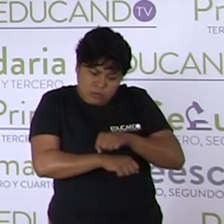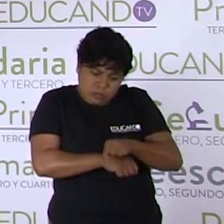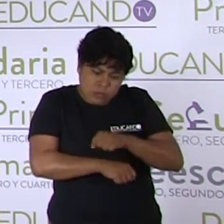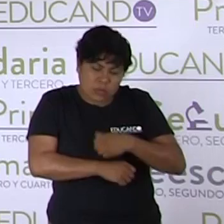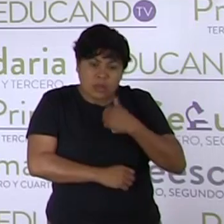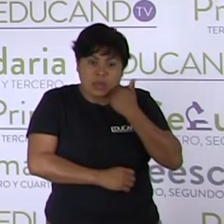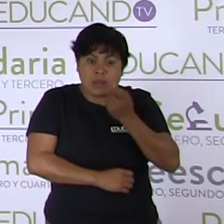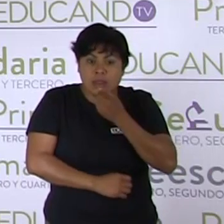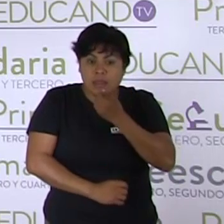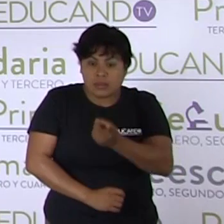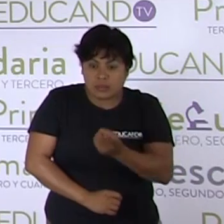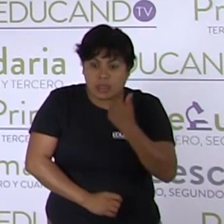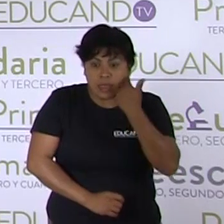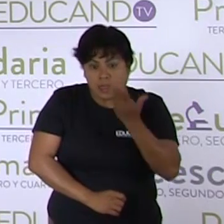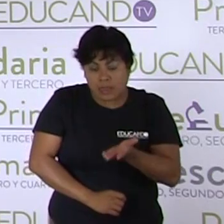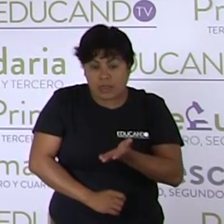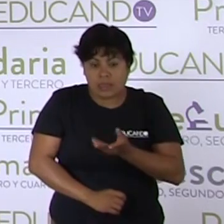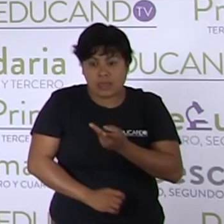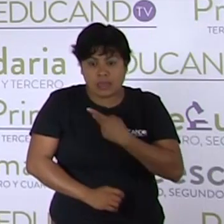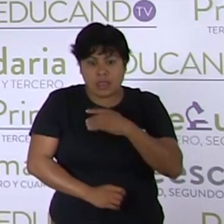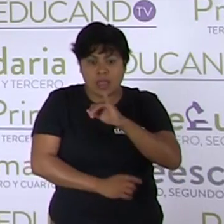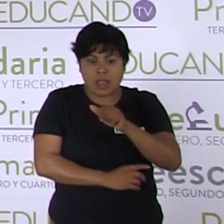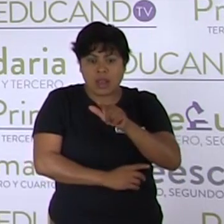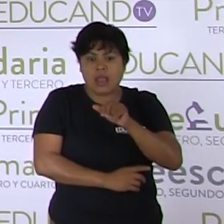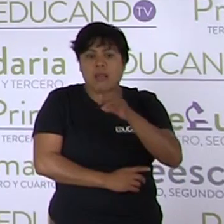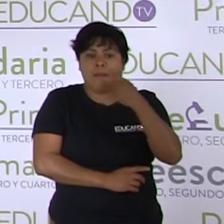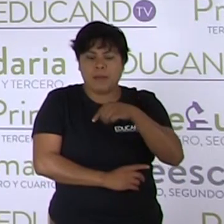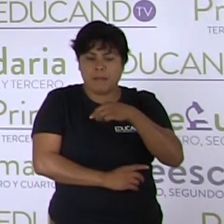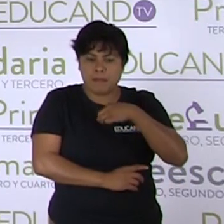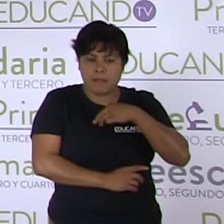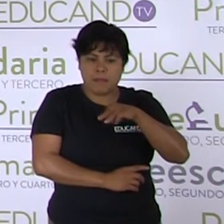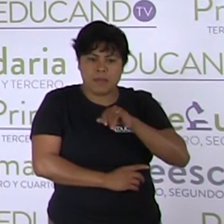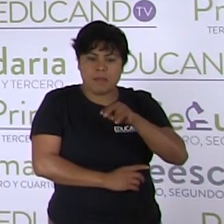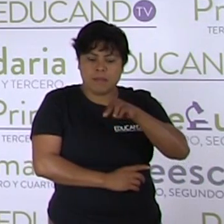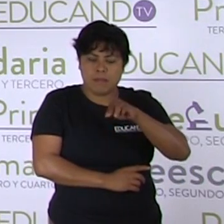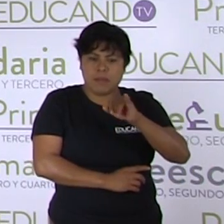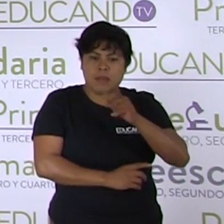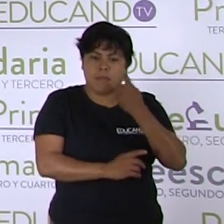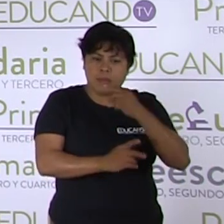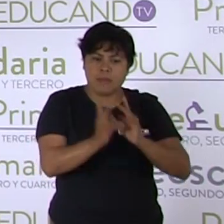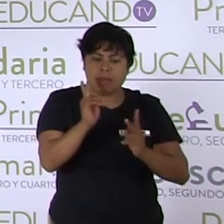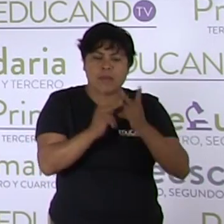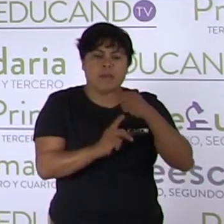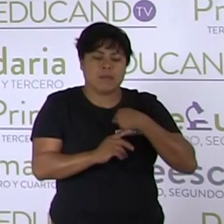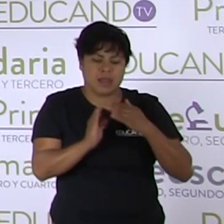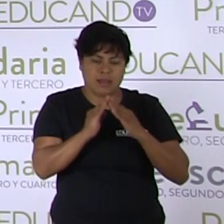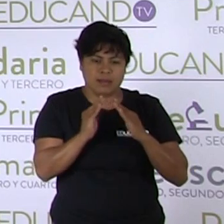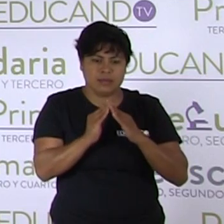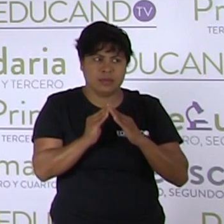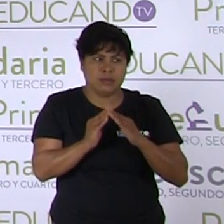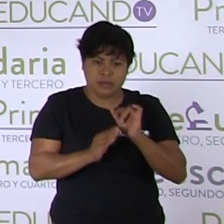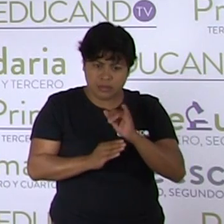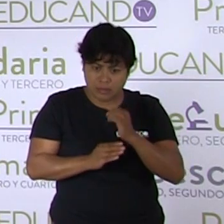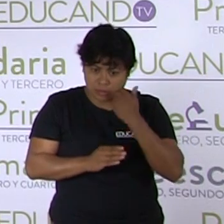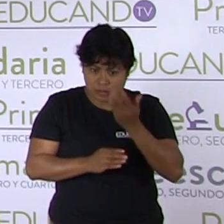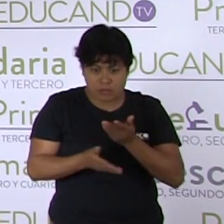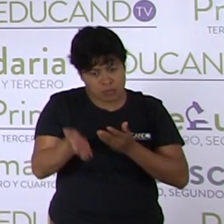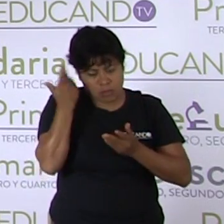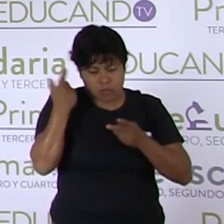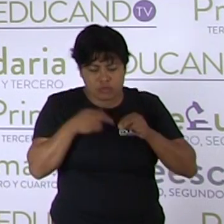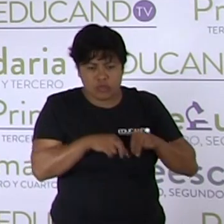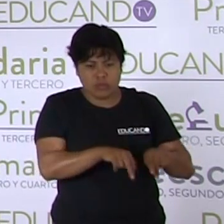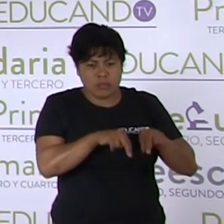Quería decirte que si querés jalar pa' mi milpa y pa' mi casa, pues si de una vez vámonos